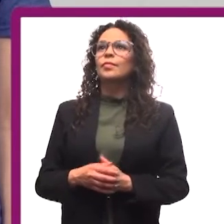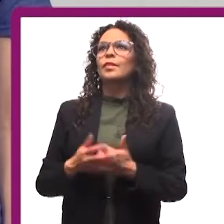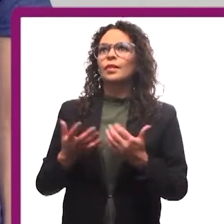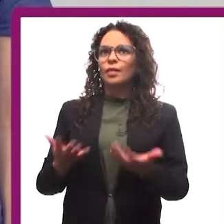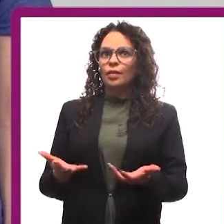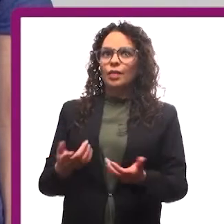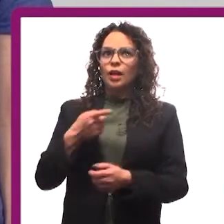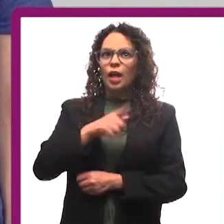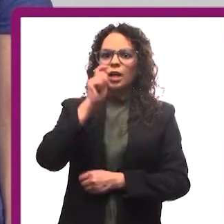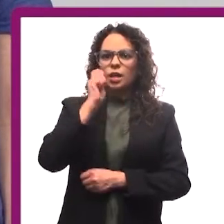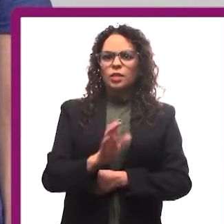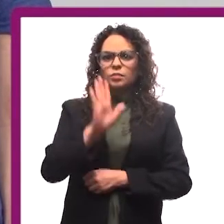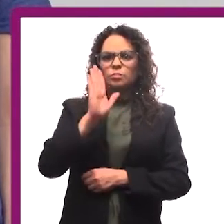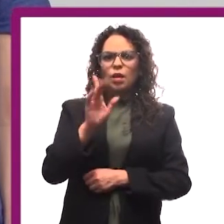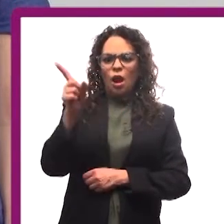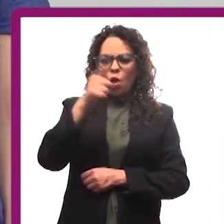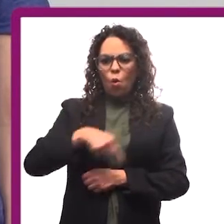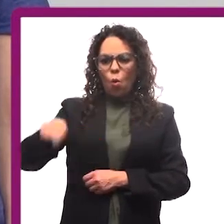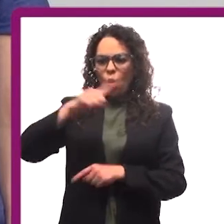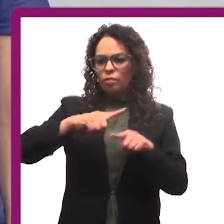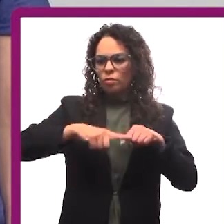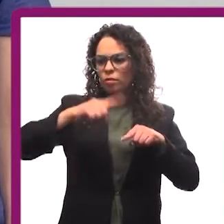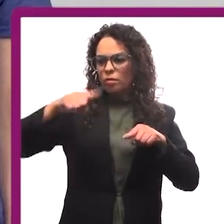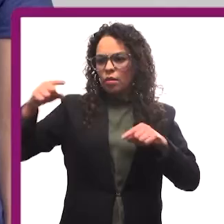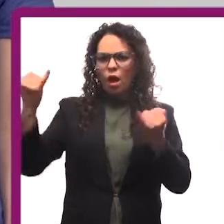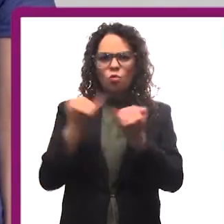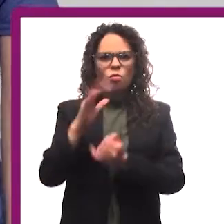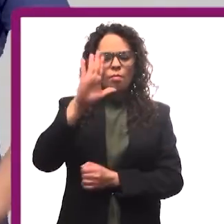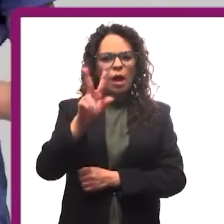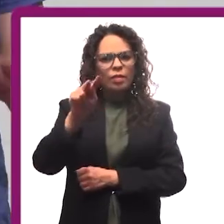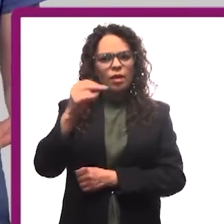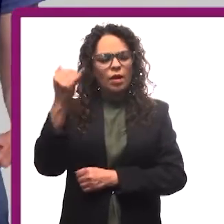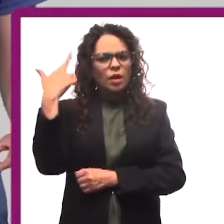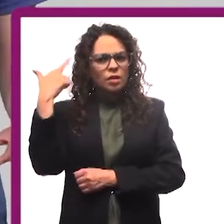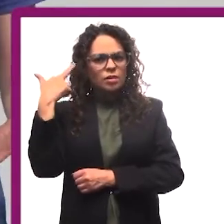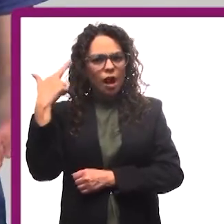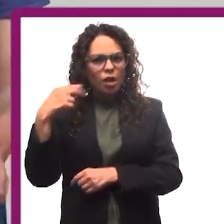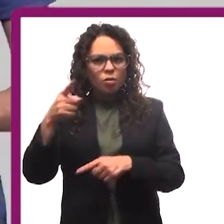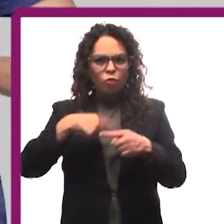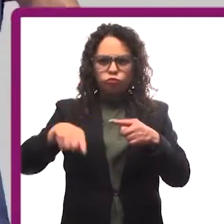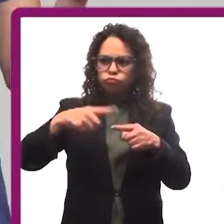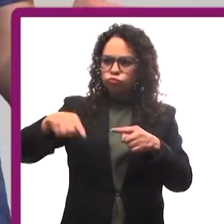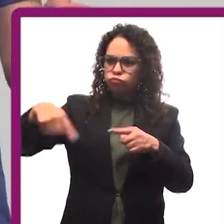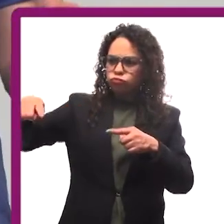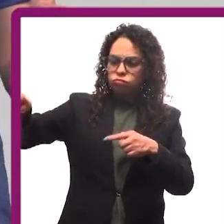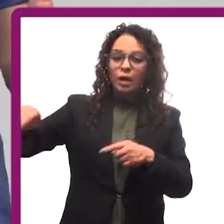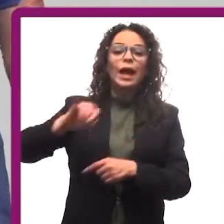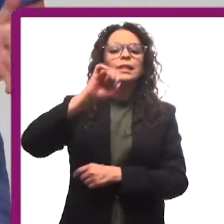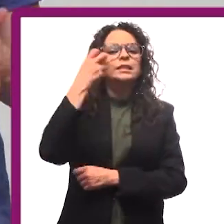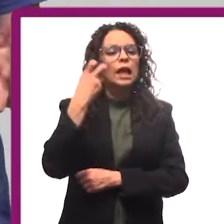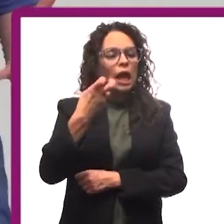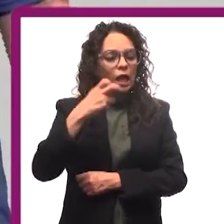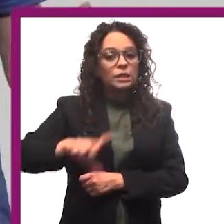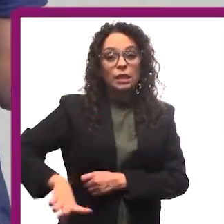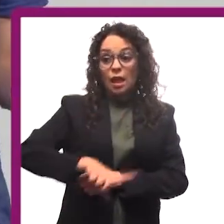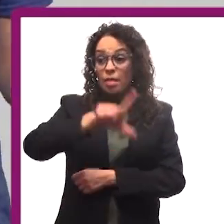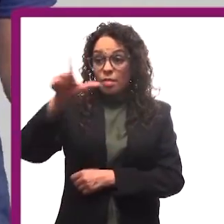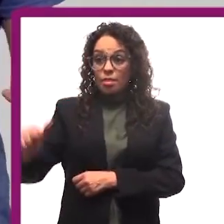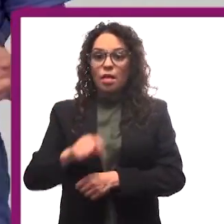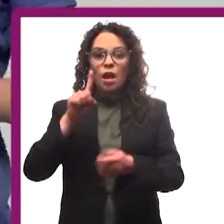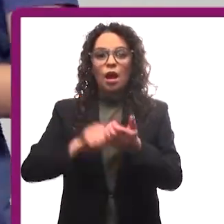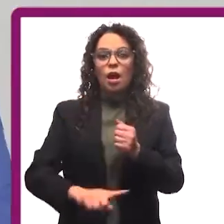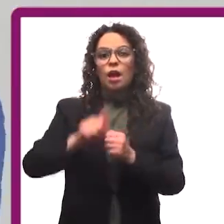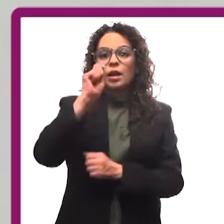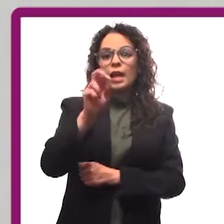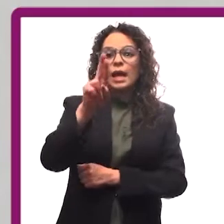Entonces, ¿son como las ondas que transmiten las antenas de televisión y de radio? Exacto. Después de todo esto viene la parte del receptor,